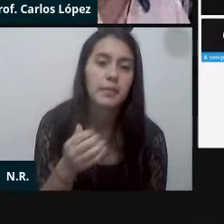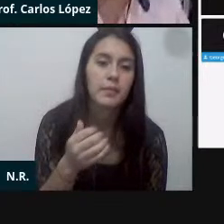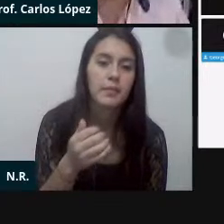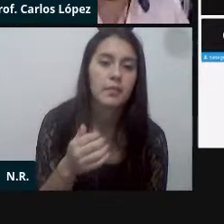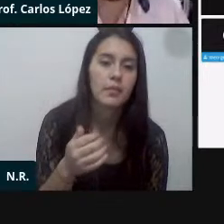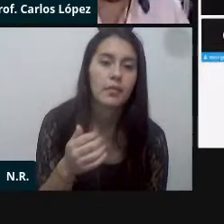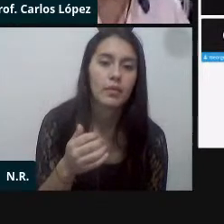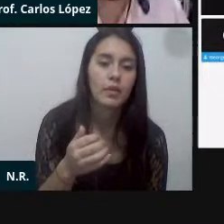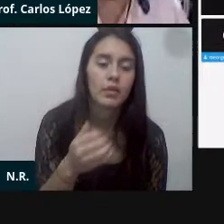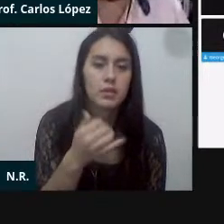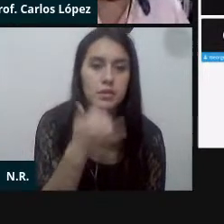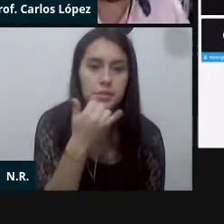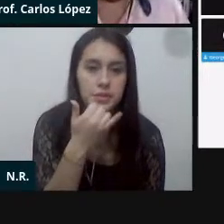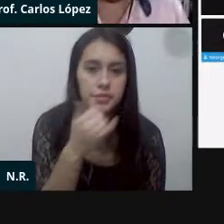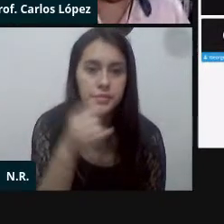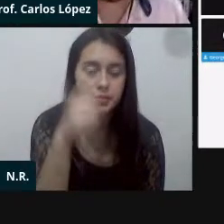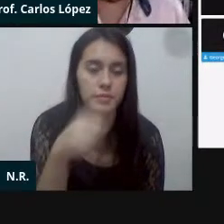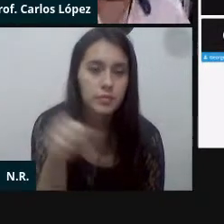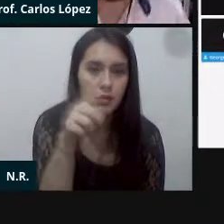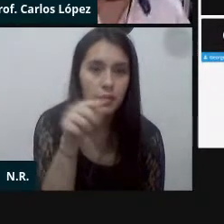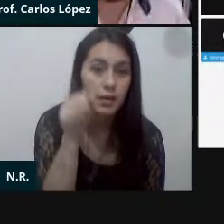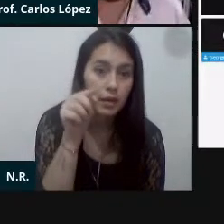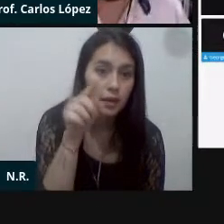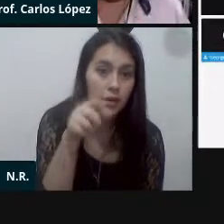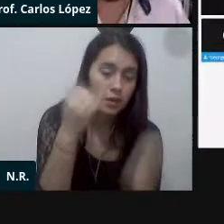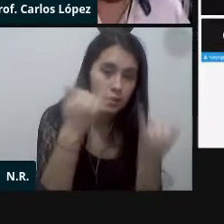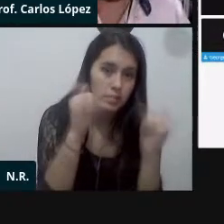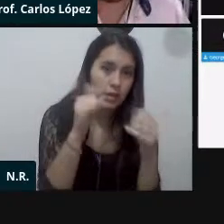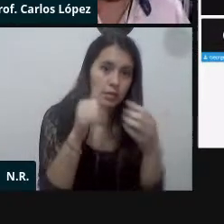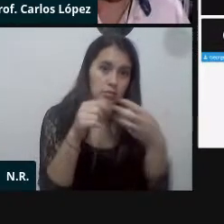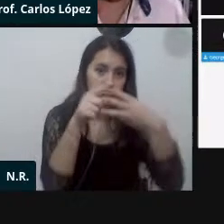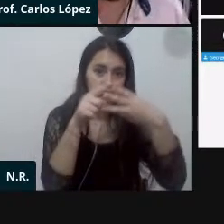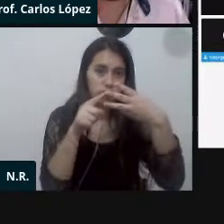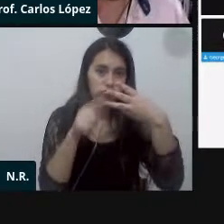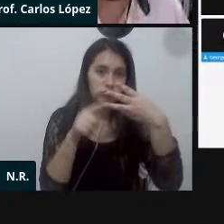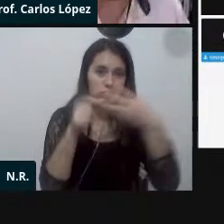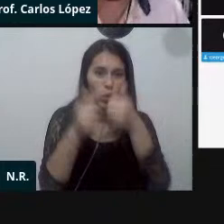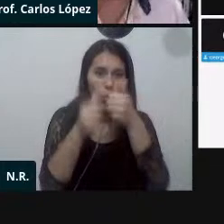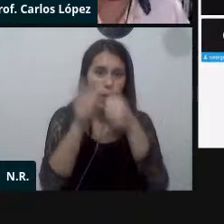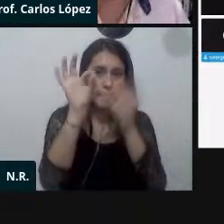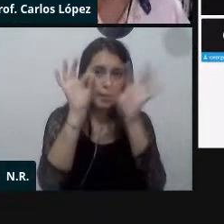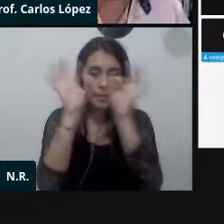estoy. Bien. Sí, dale. Las tres pestañas que tenemos abiertas, que en este caso fue